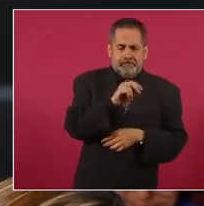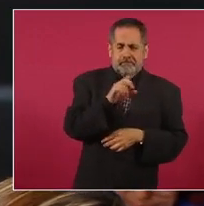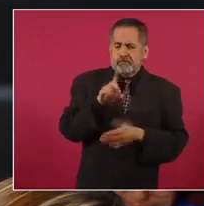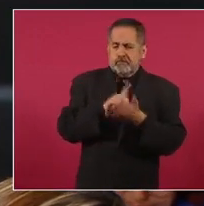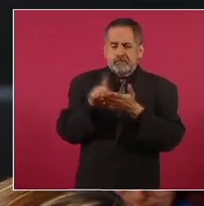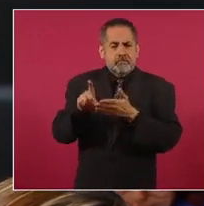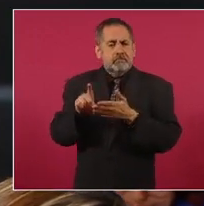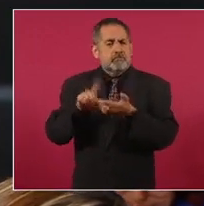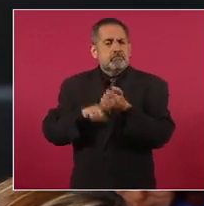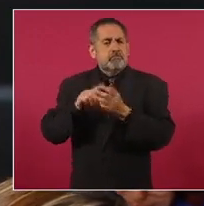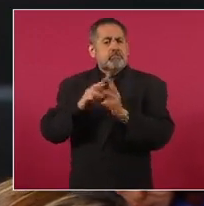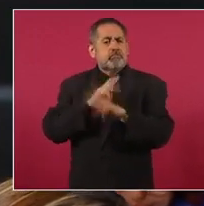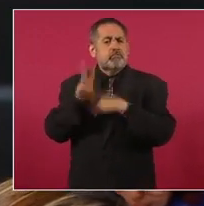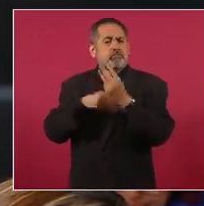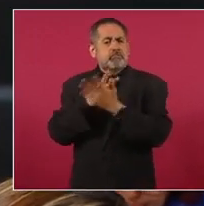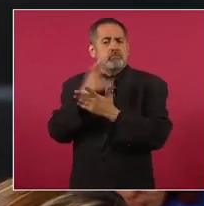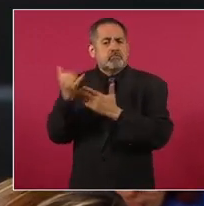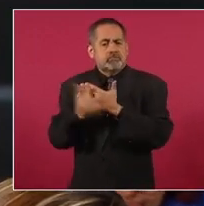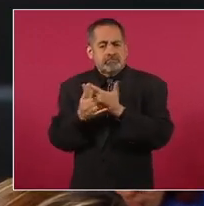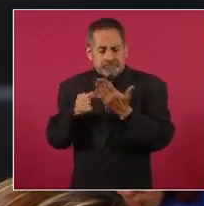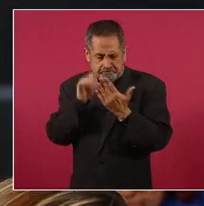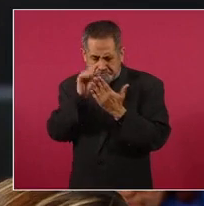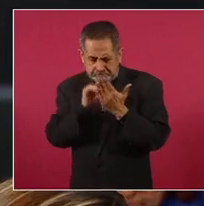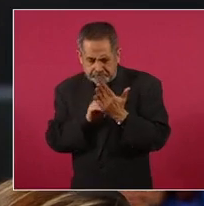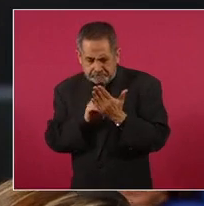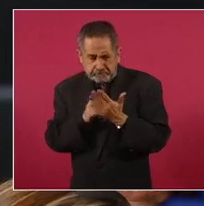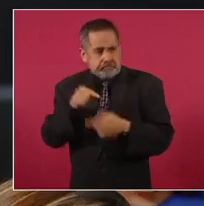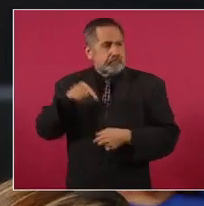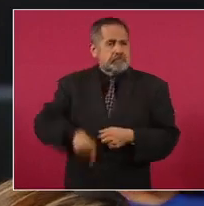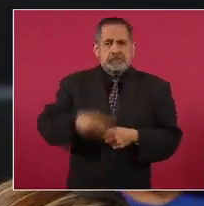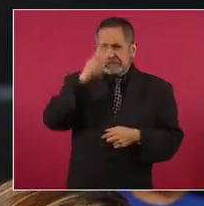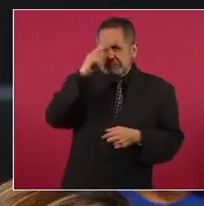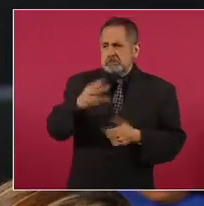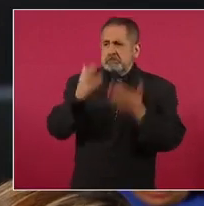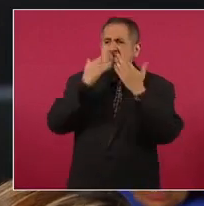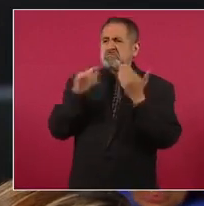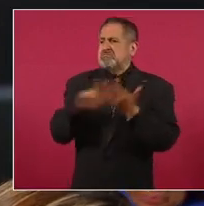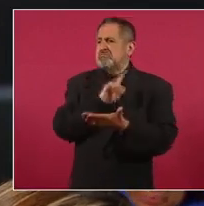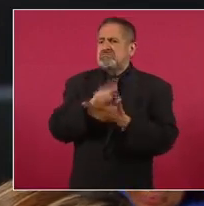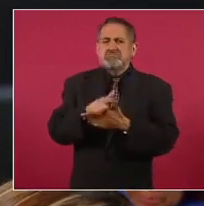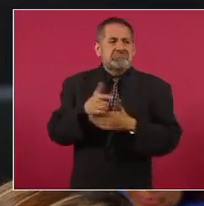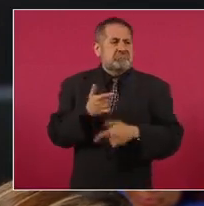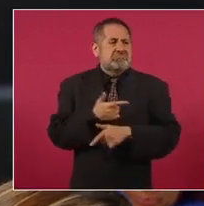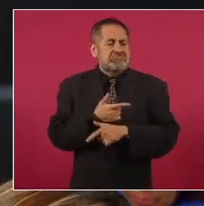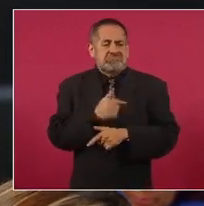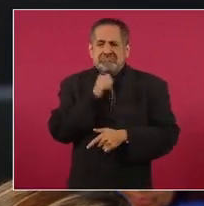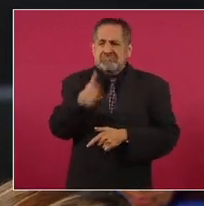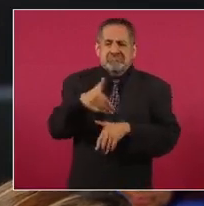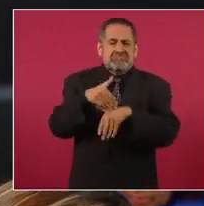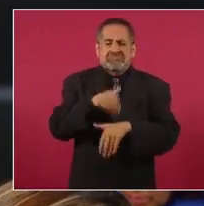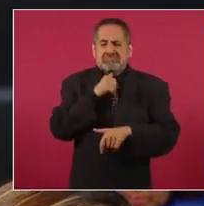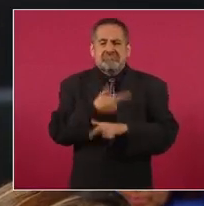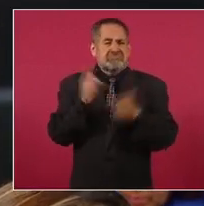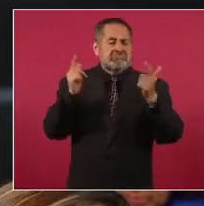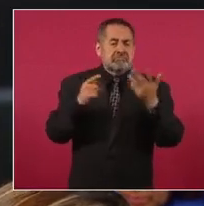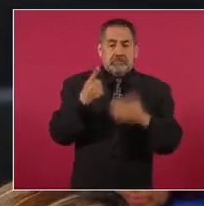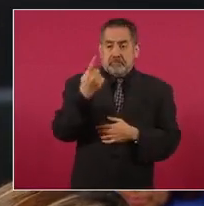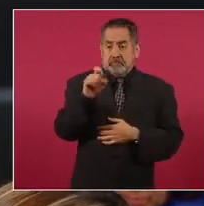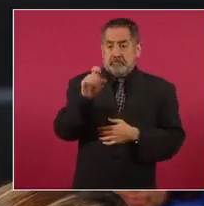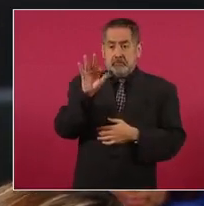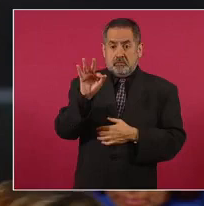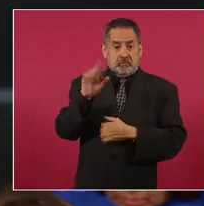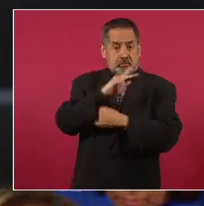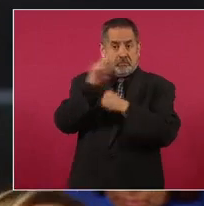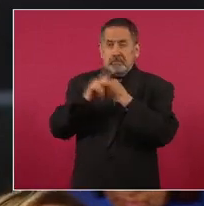Justice Project, donde dice que pues prácticamente no hay Estado de Derecho en México, cayó más de 60%, que de 140